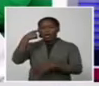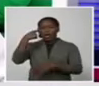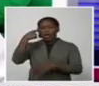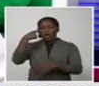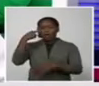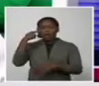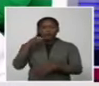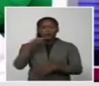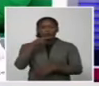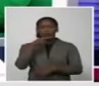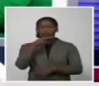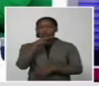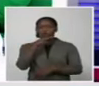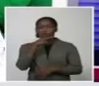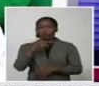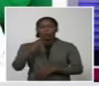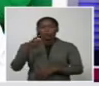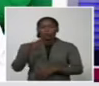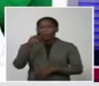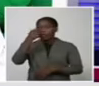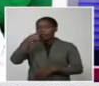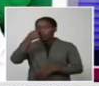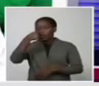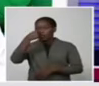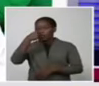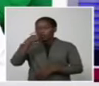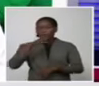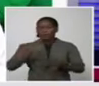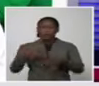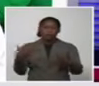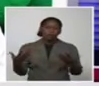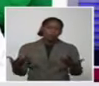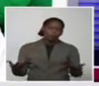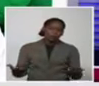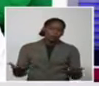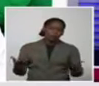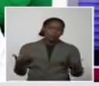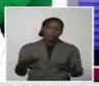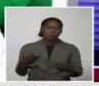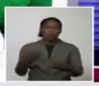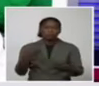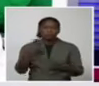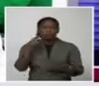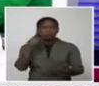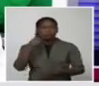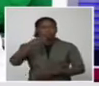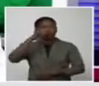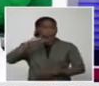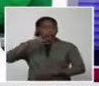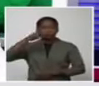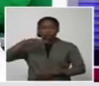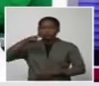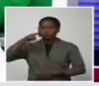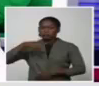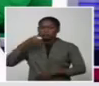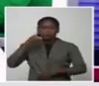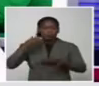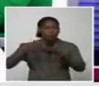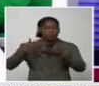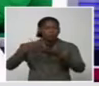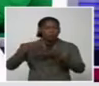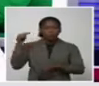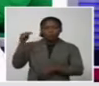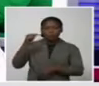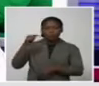nasal y decaimiento. Se evaluó, se hizo test de antígeno, resultó positiva, se ingresó, se